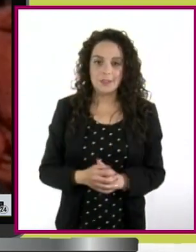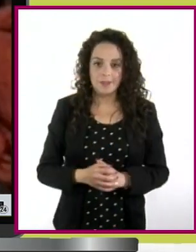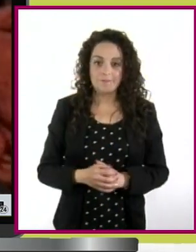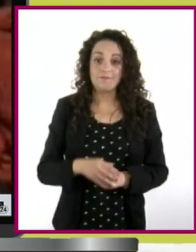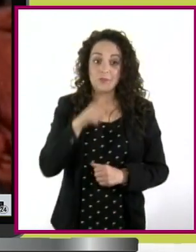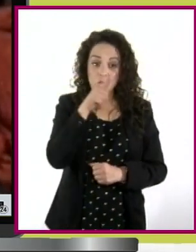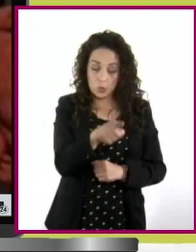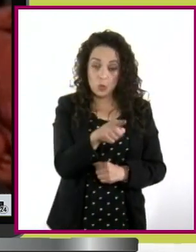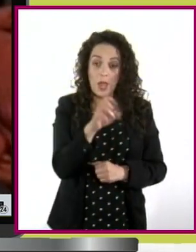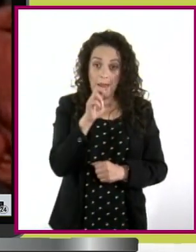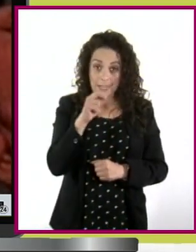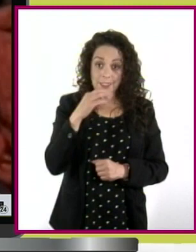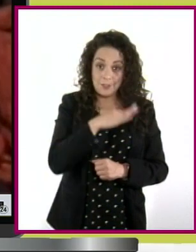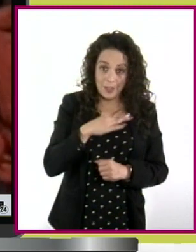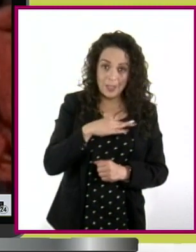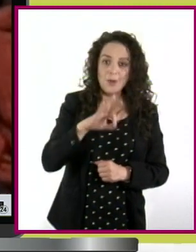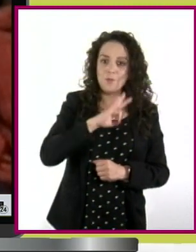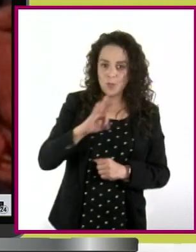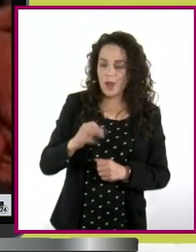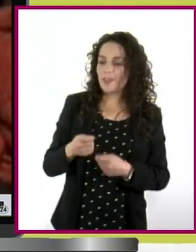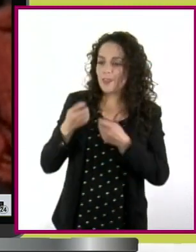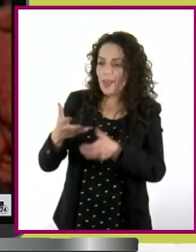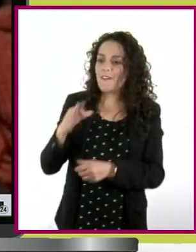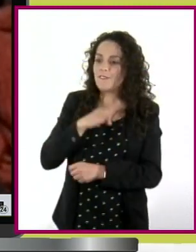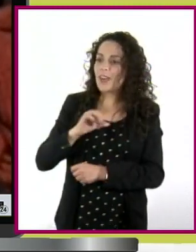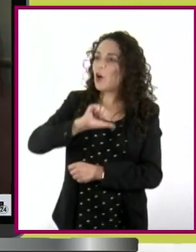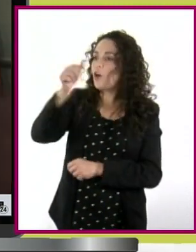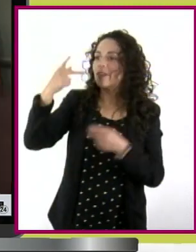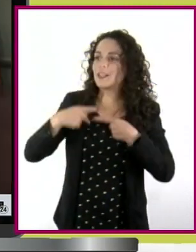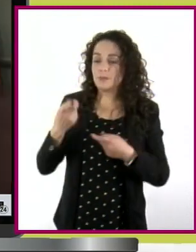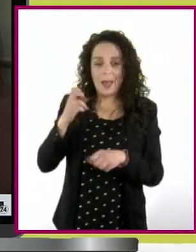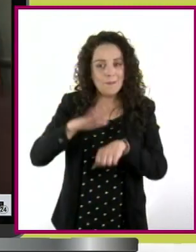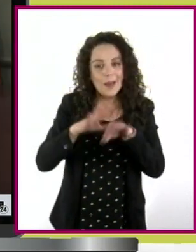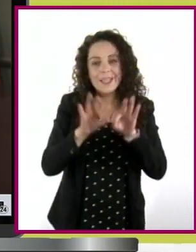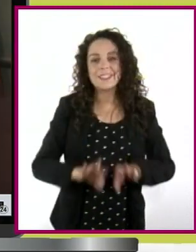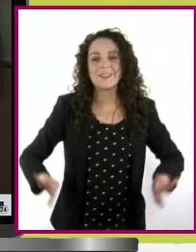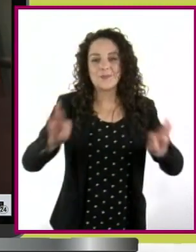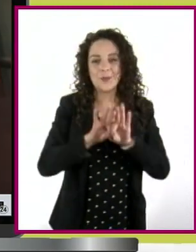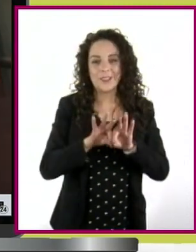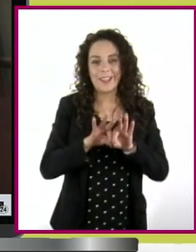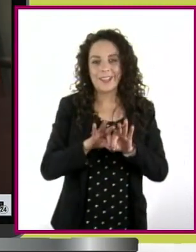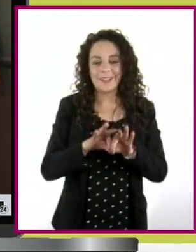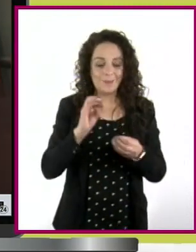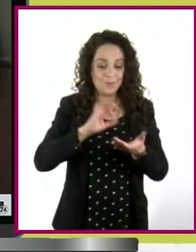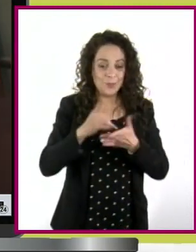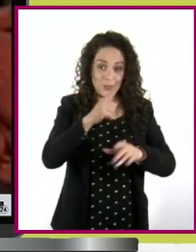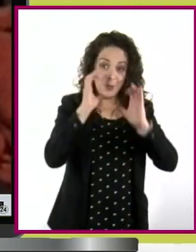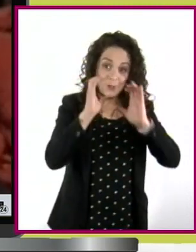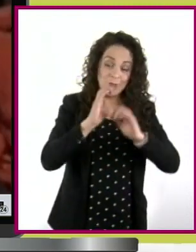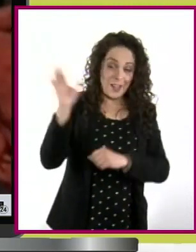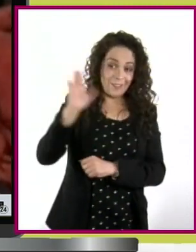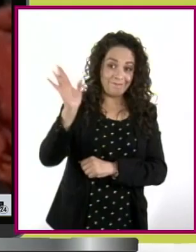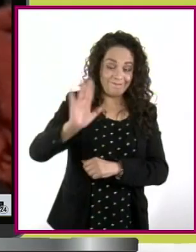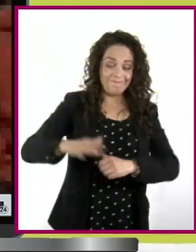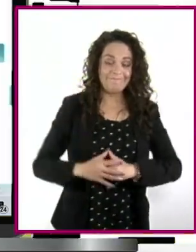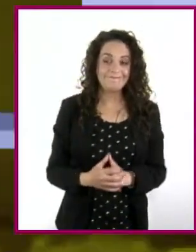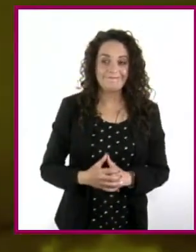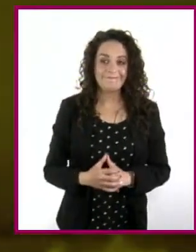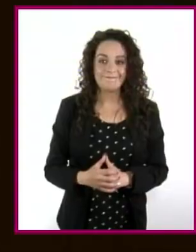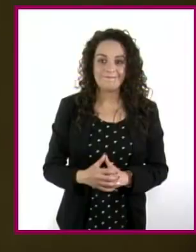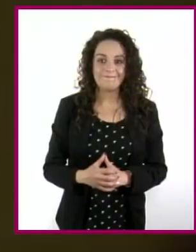y hacer feliz a los demás es lo más importante. Cuídate, nos vemos. Bye. Bye.